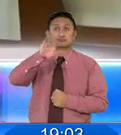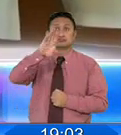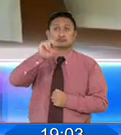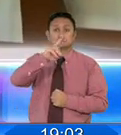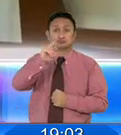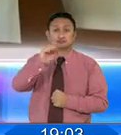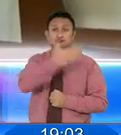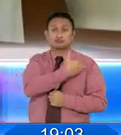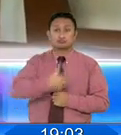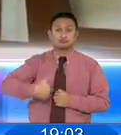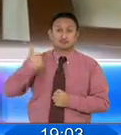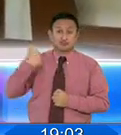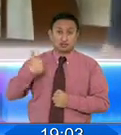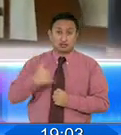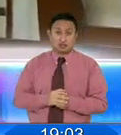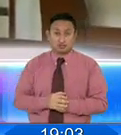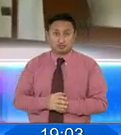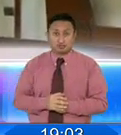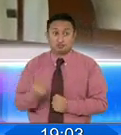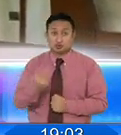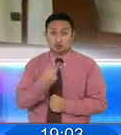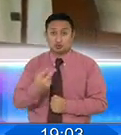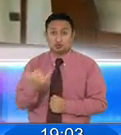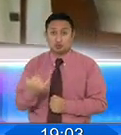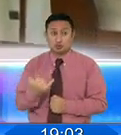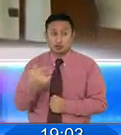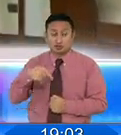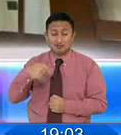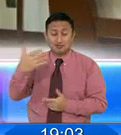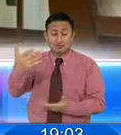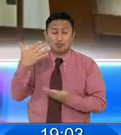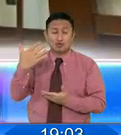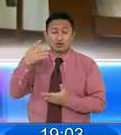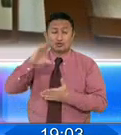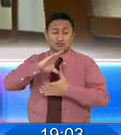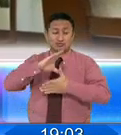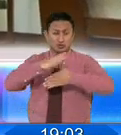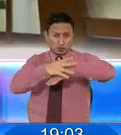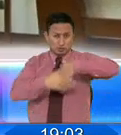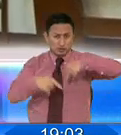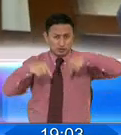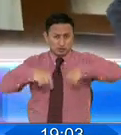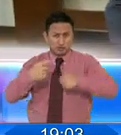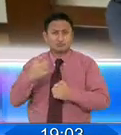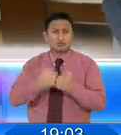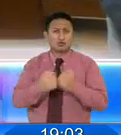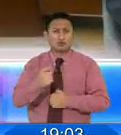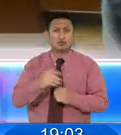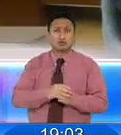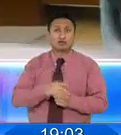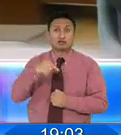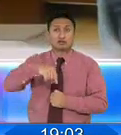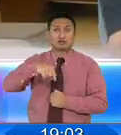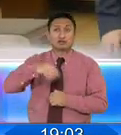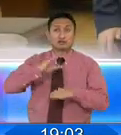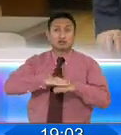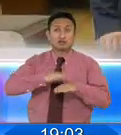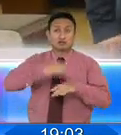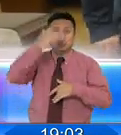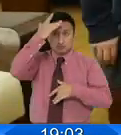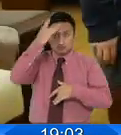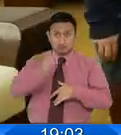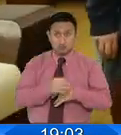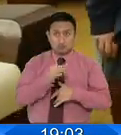Argentina. Ambos examinaron el actual panorama político de Latinoamérica y la crisis económica que deja la pandemia en la región y